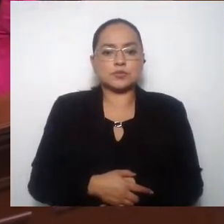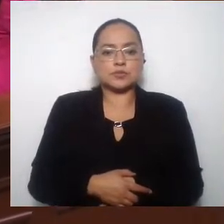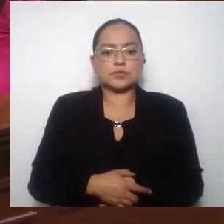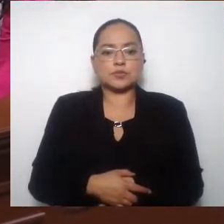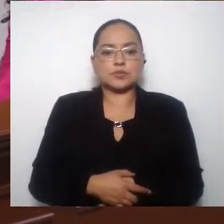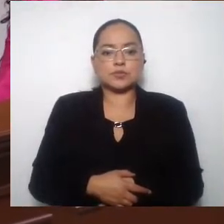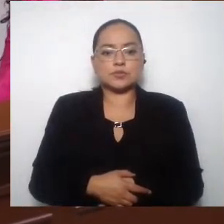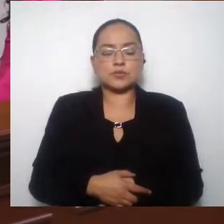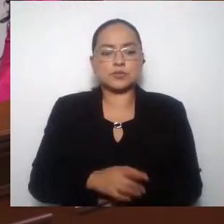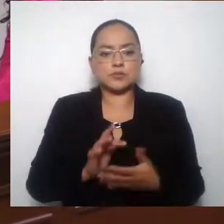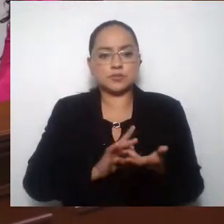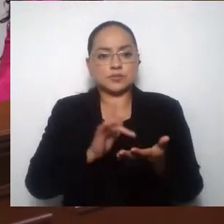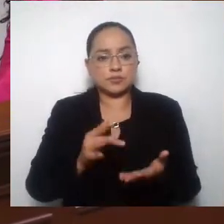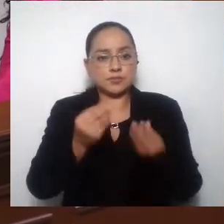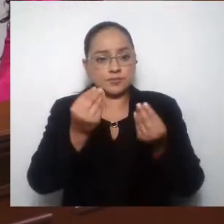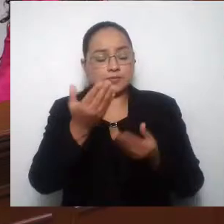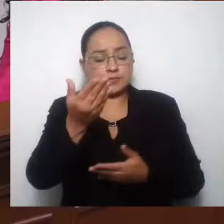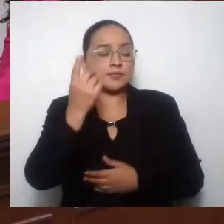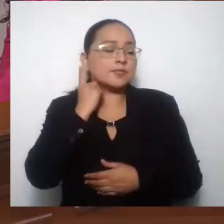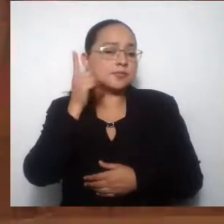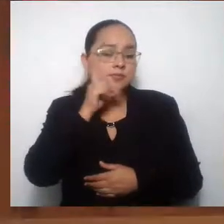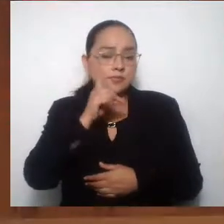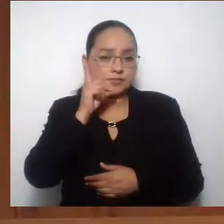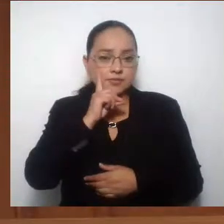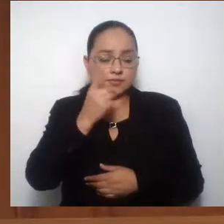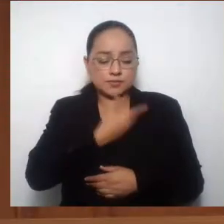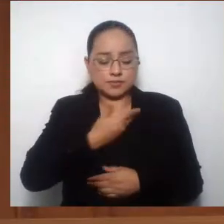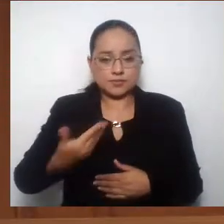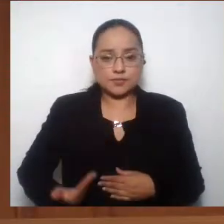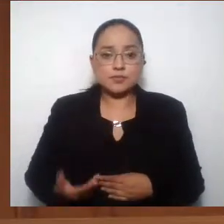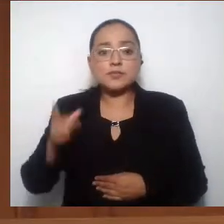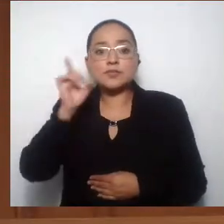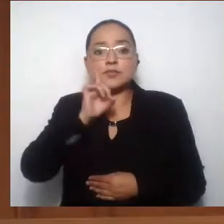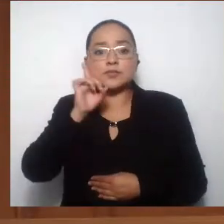Muchas gracias, diputada presidenta.